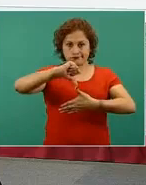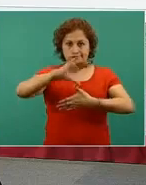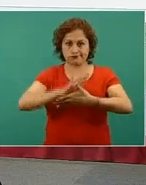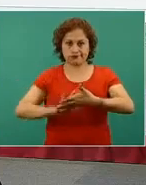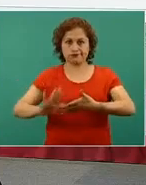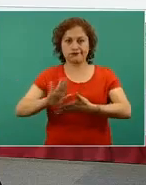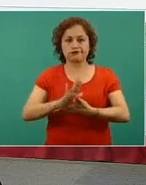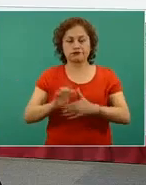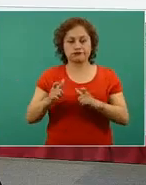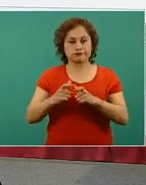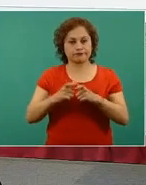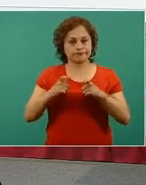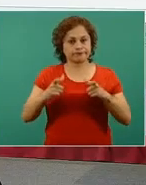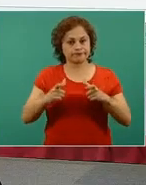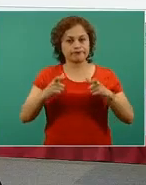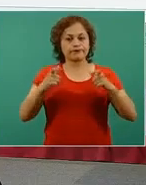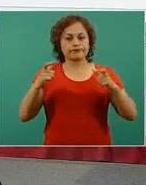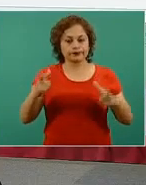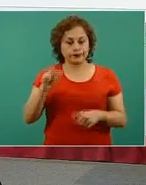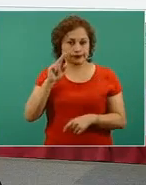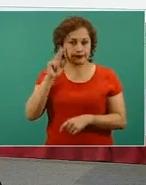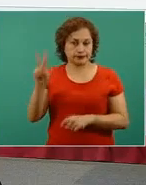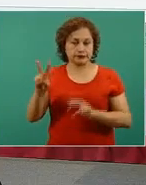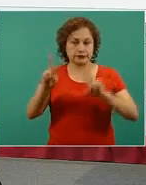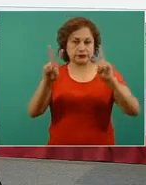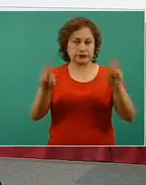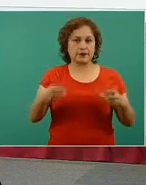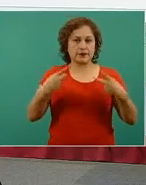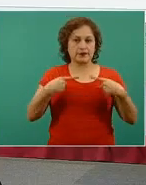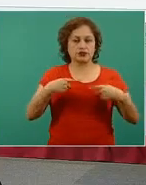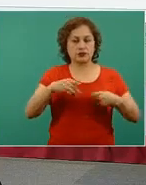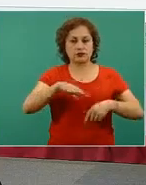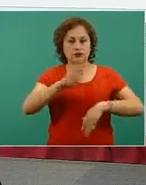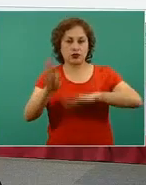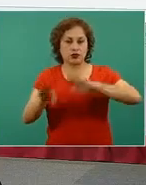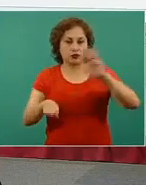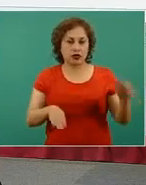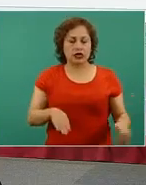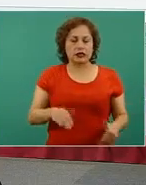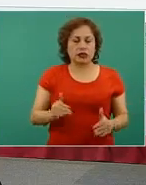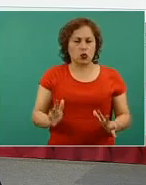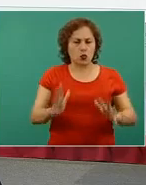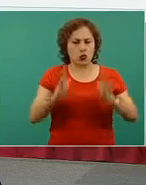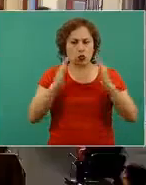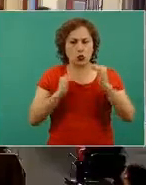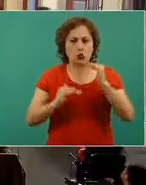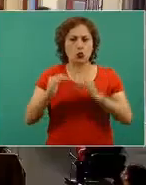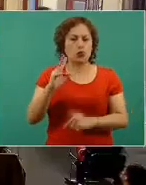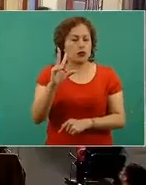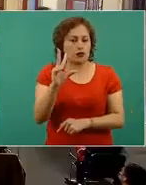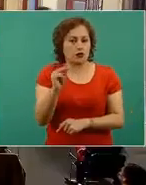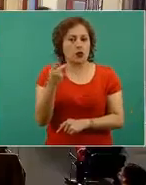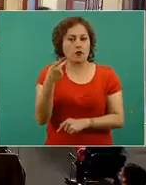de la mortalidad, pero estaremos muy pendientes de lo que ocurra en las próximas semanas.